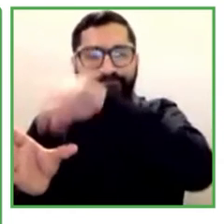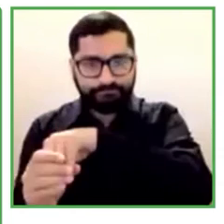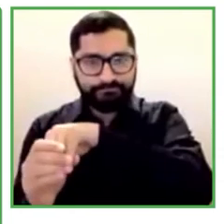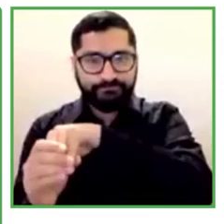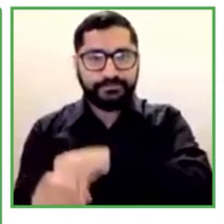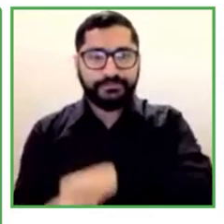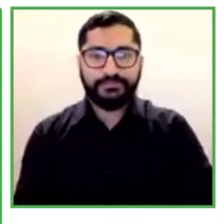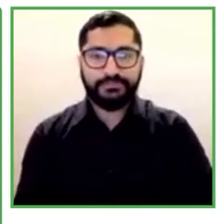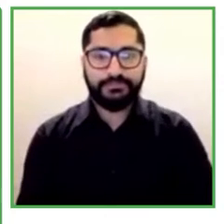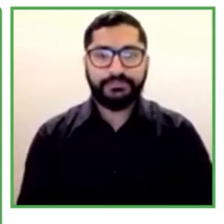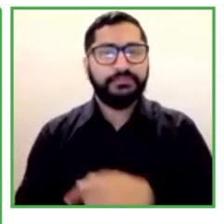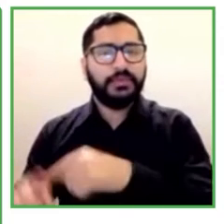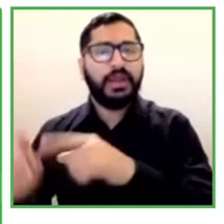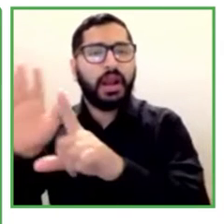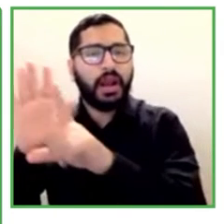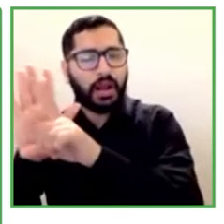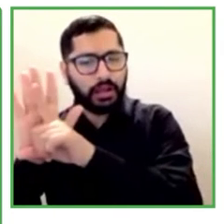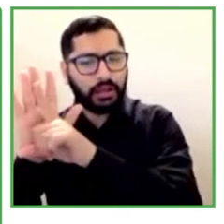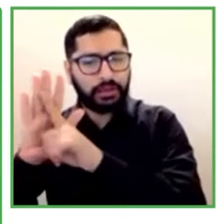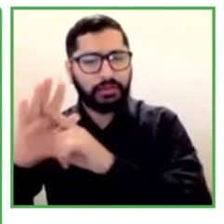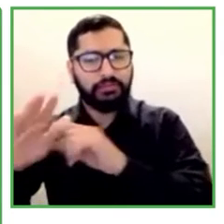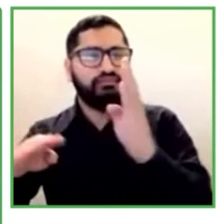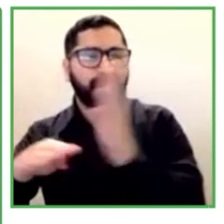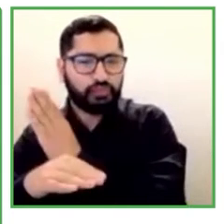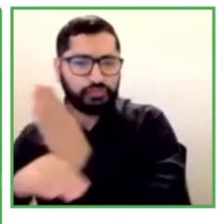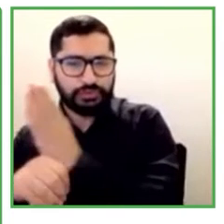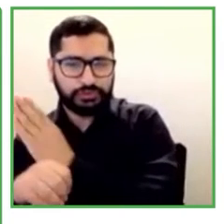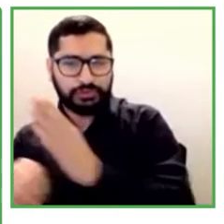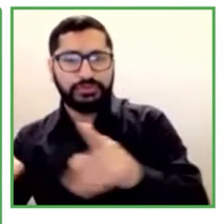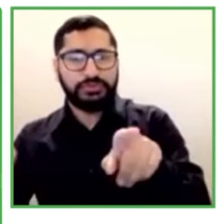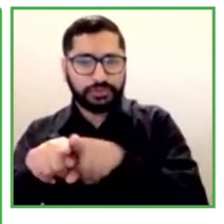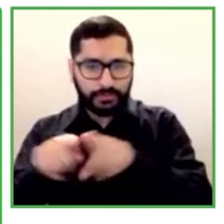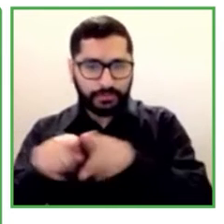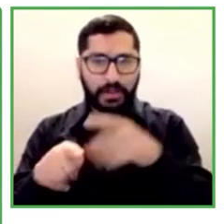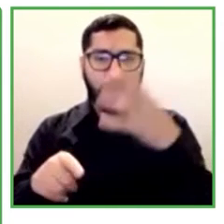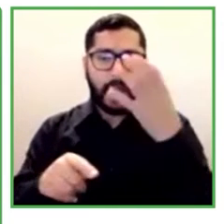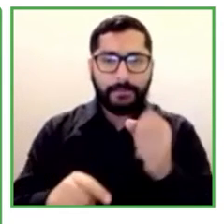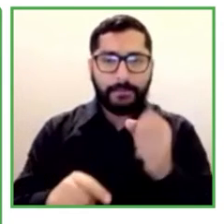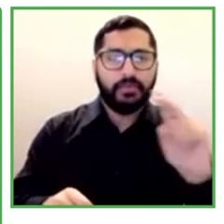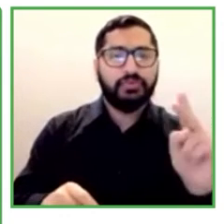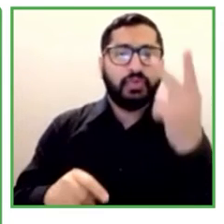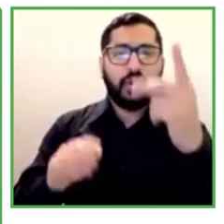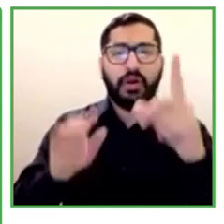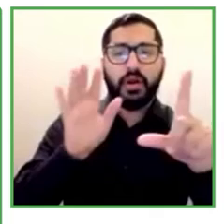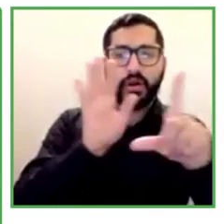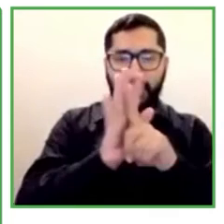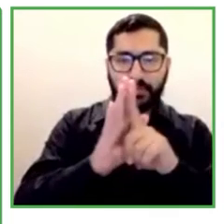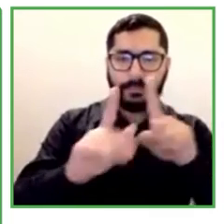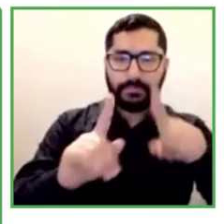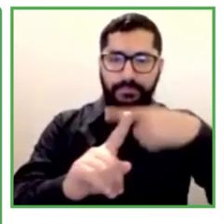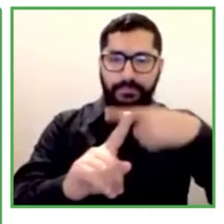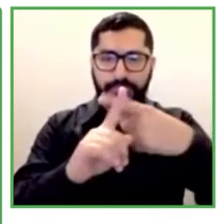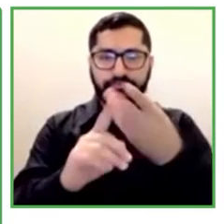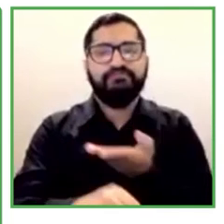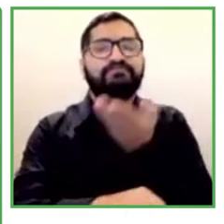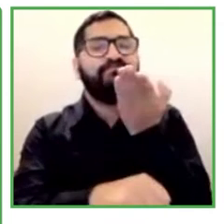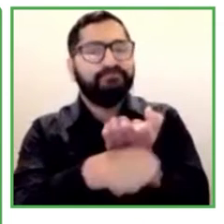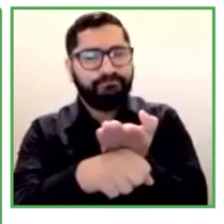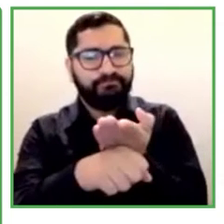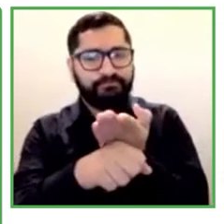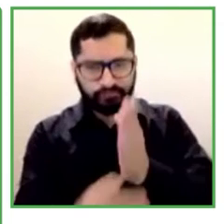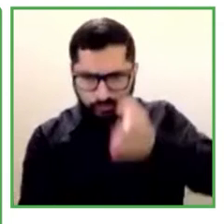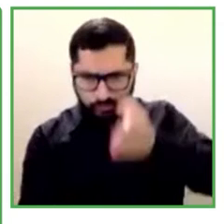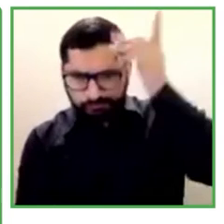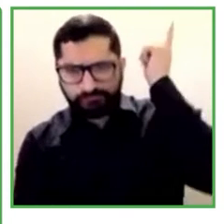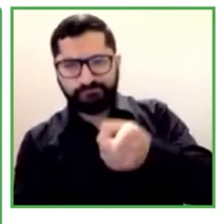trabajadores, también existe la segunda ley que además nos pide o nos exige a nosotros como empresa de tener un experto en